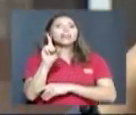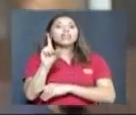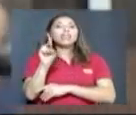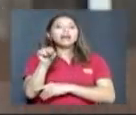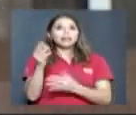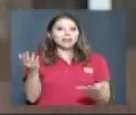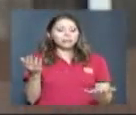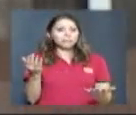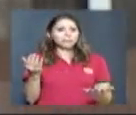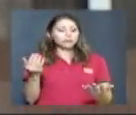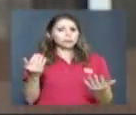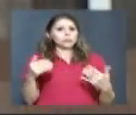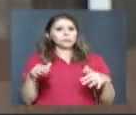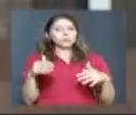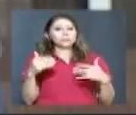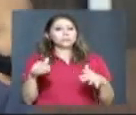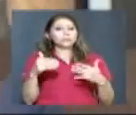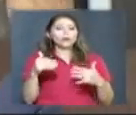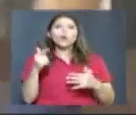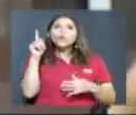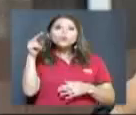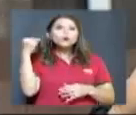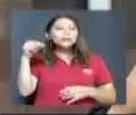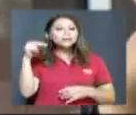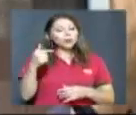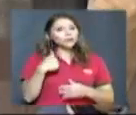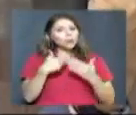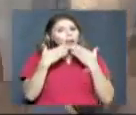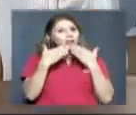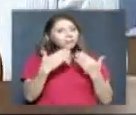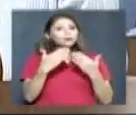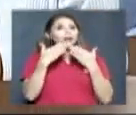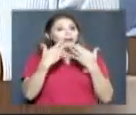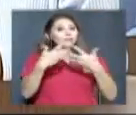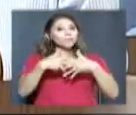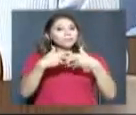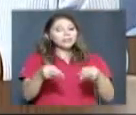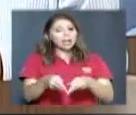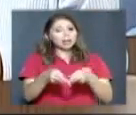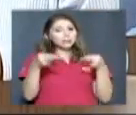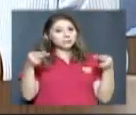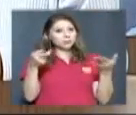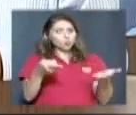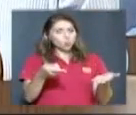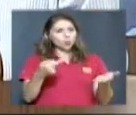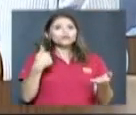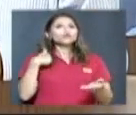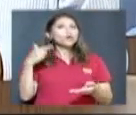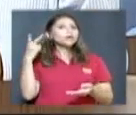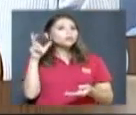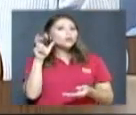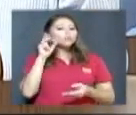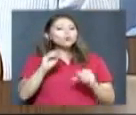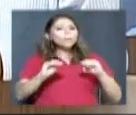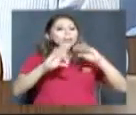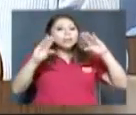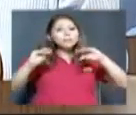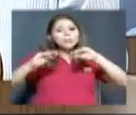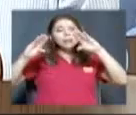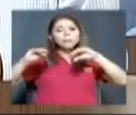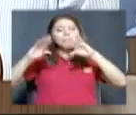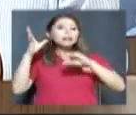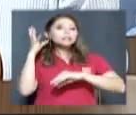un noticiario que yo le agradezco inclusive a La Nación, ¿verdad? Es un noticiario que yo escucho en las mañanas, esa es la verdad. ¿Por qué